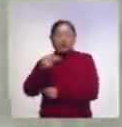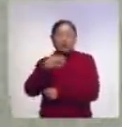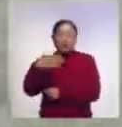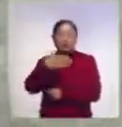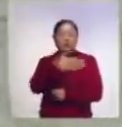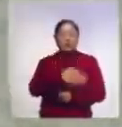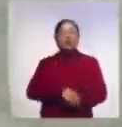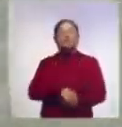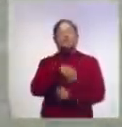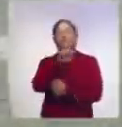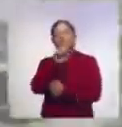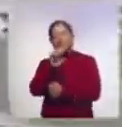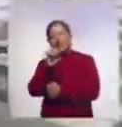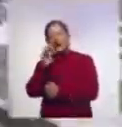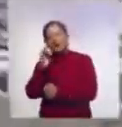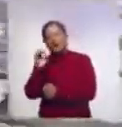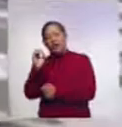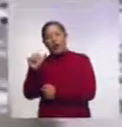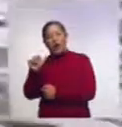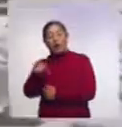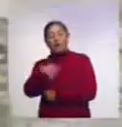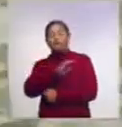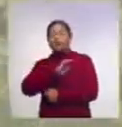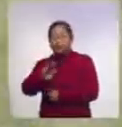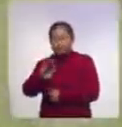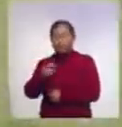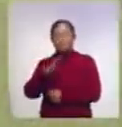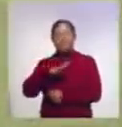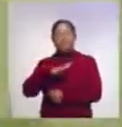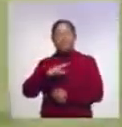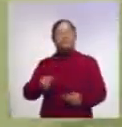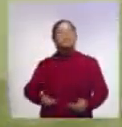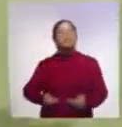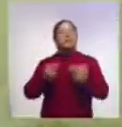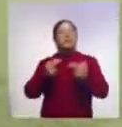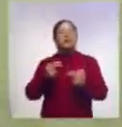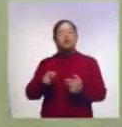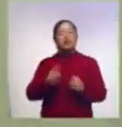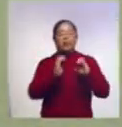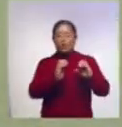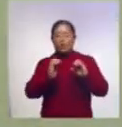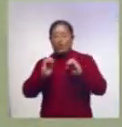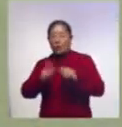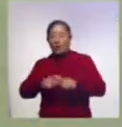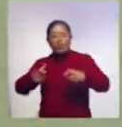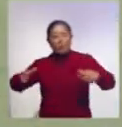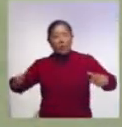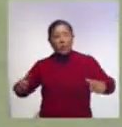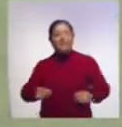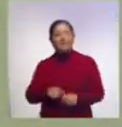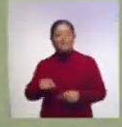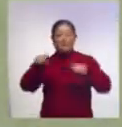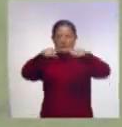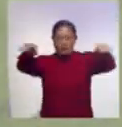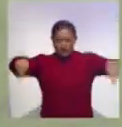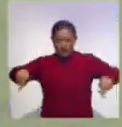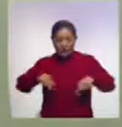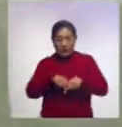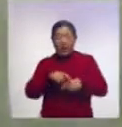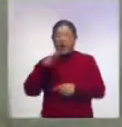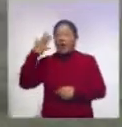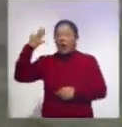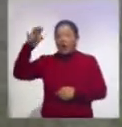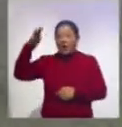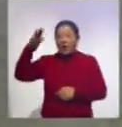Agropecuario, pudo consolidar un negocio familiar de crianza y venta de este pez. Con la instalación de estanques y las condiciones